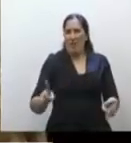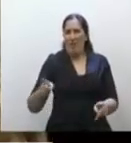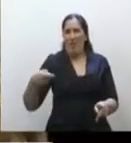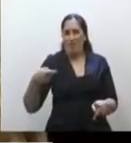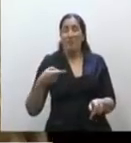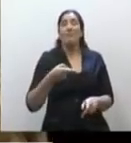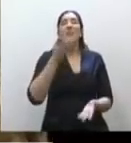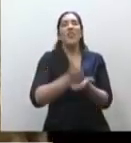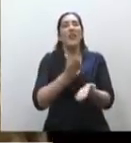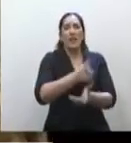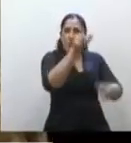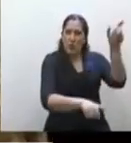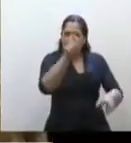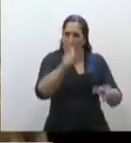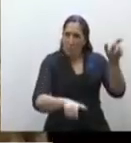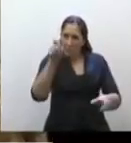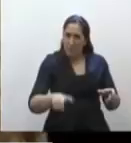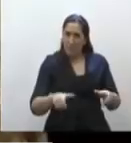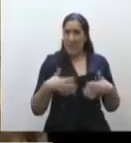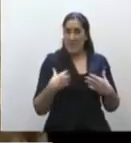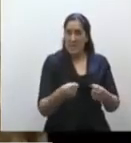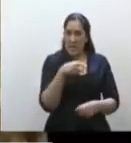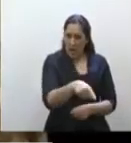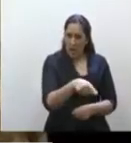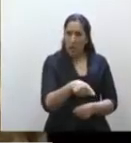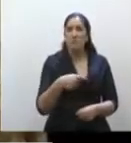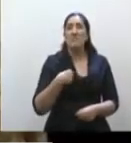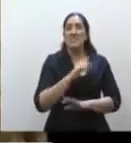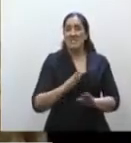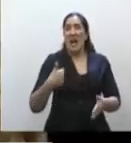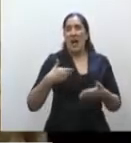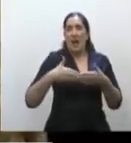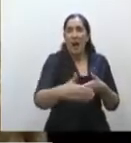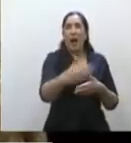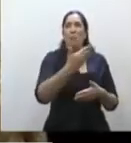paciente, eso ya fue cuando era presidenta.